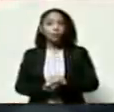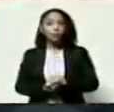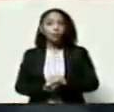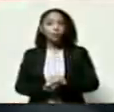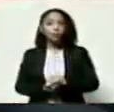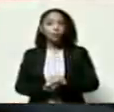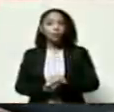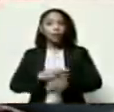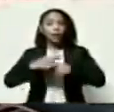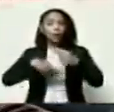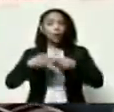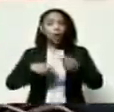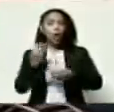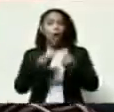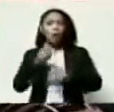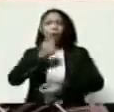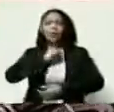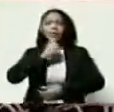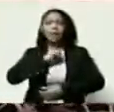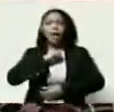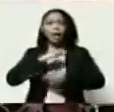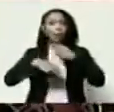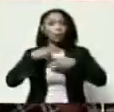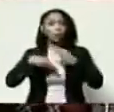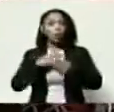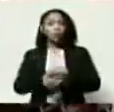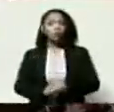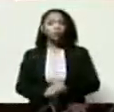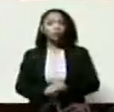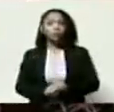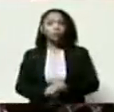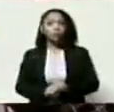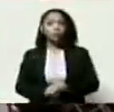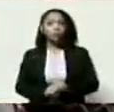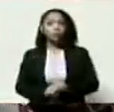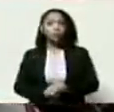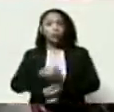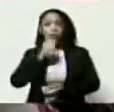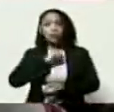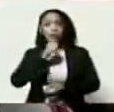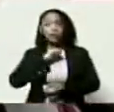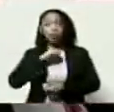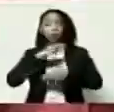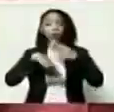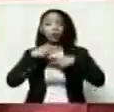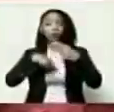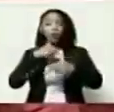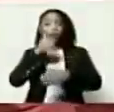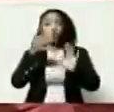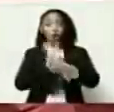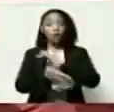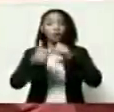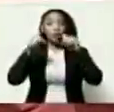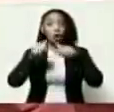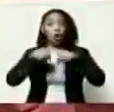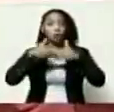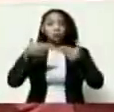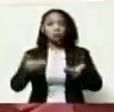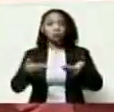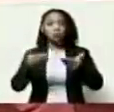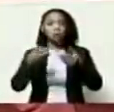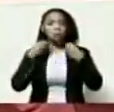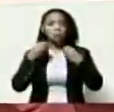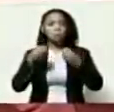en revolución. ¿Y cómo resistimos? Con revolución. Resistimos fue con revolución. Y hoy,